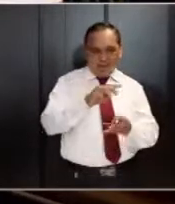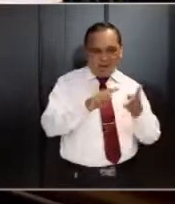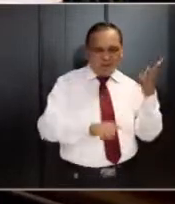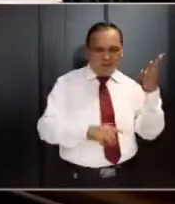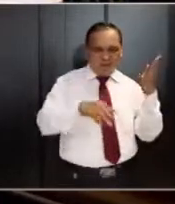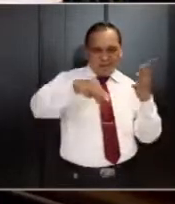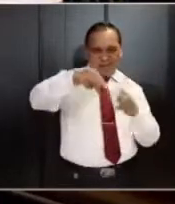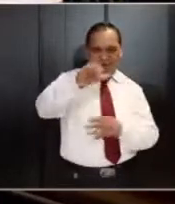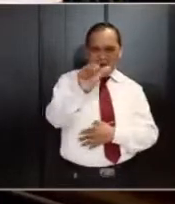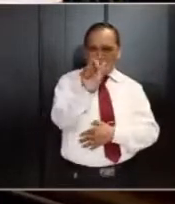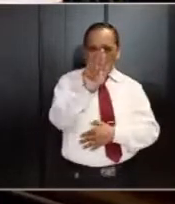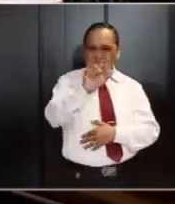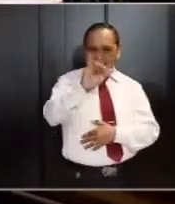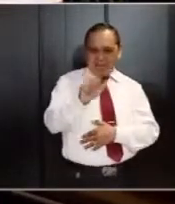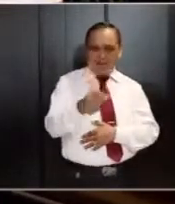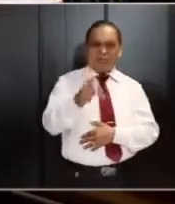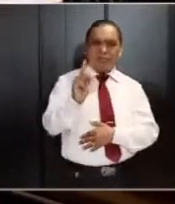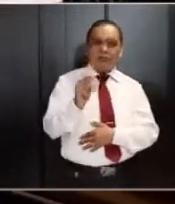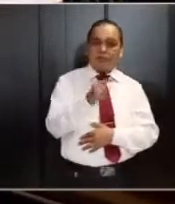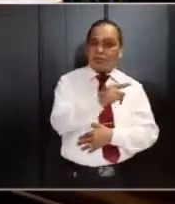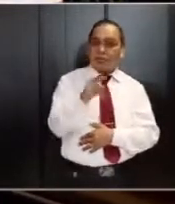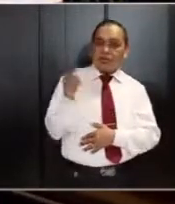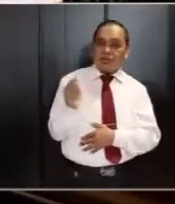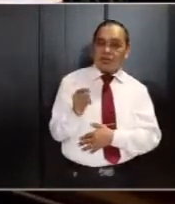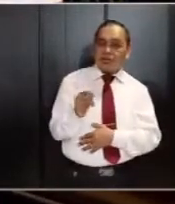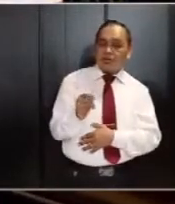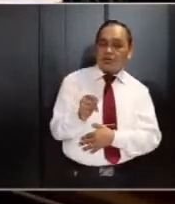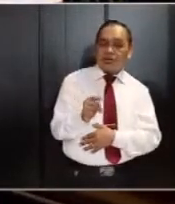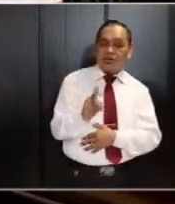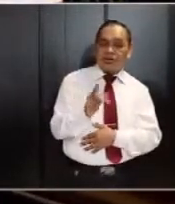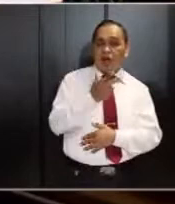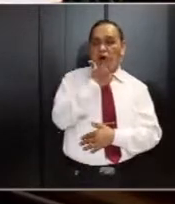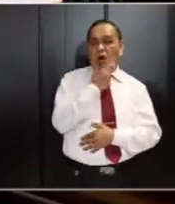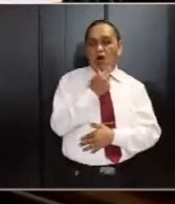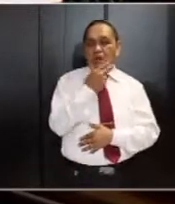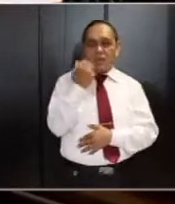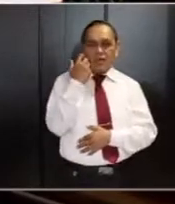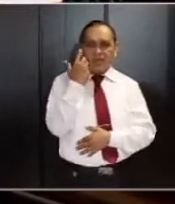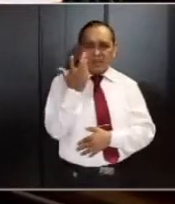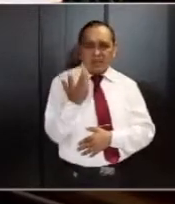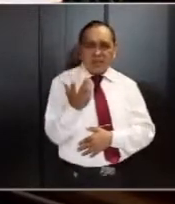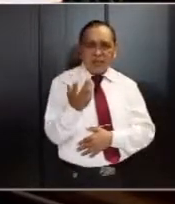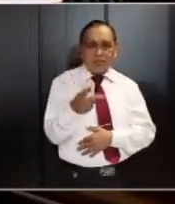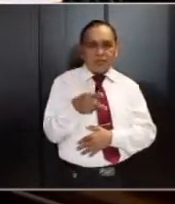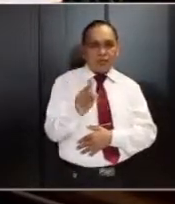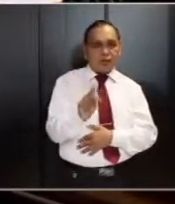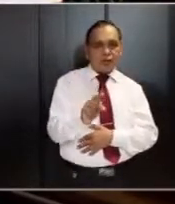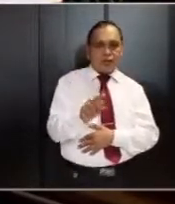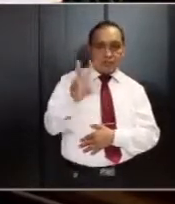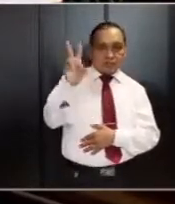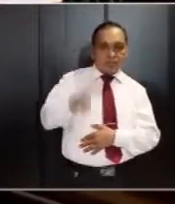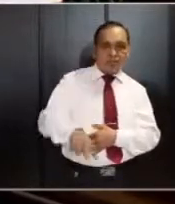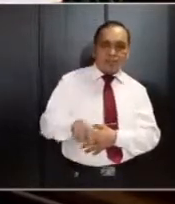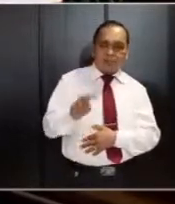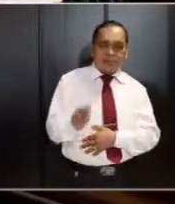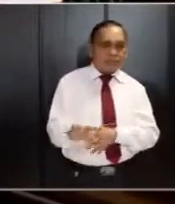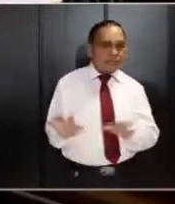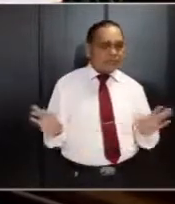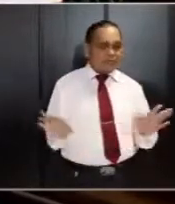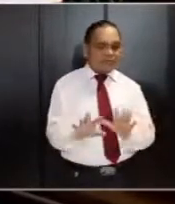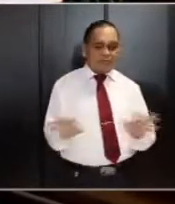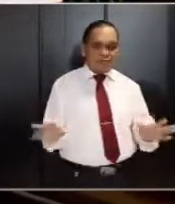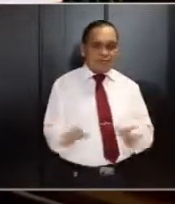dijo, ay, hubiese querido tener un niño, feliz con sus 4 niñas, y la verdad no necesitaba tener niños,